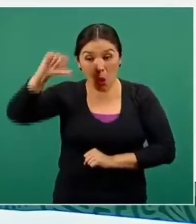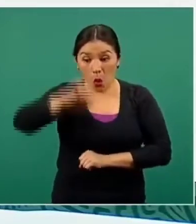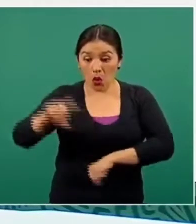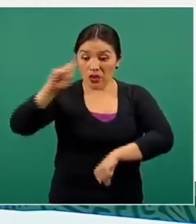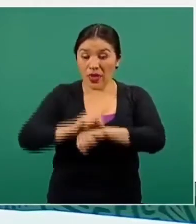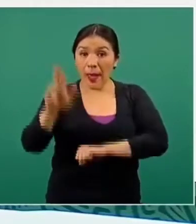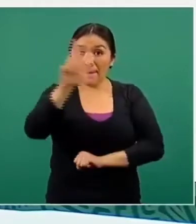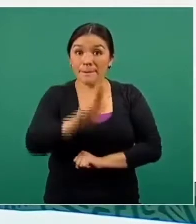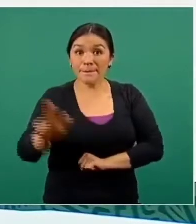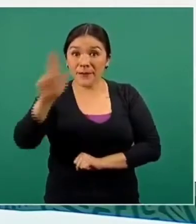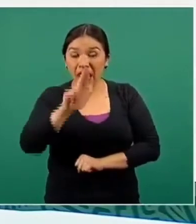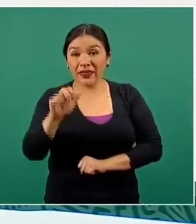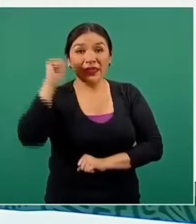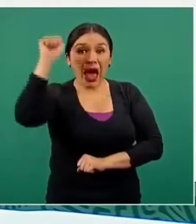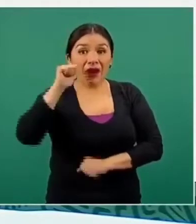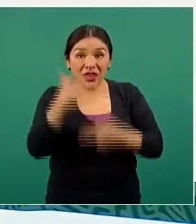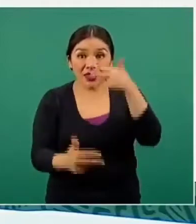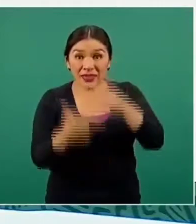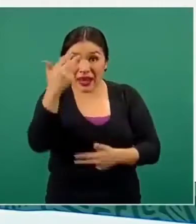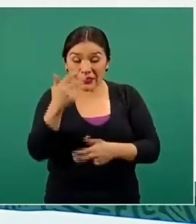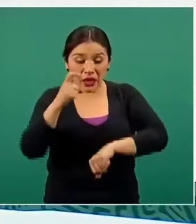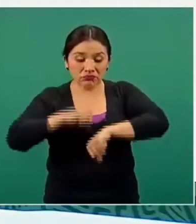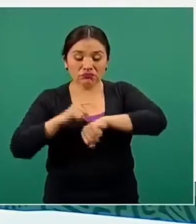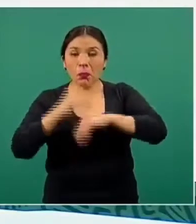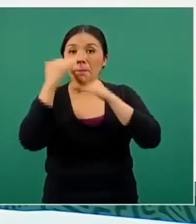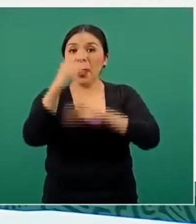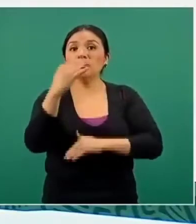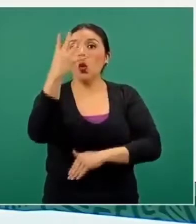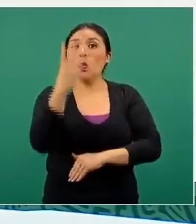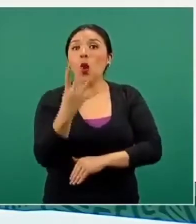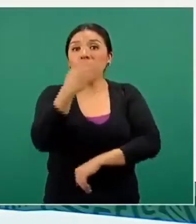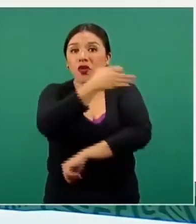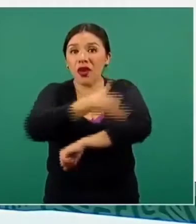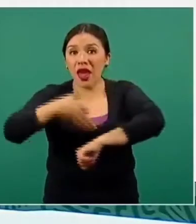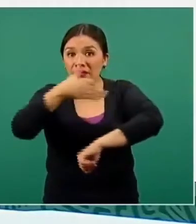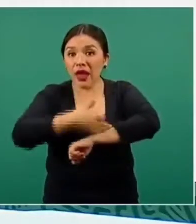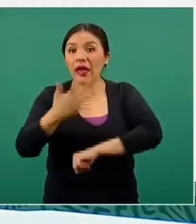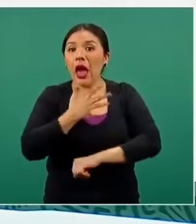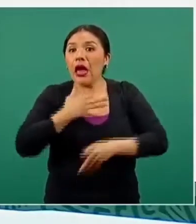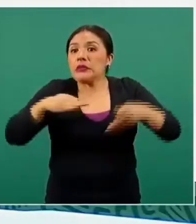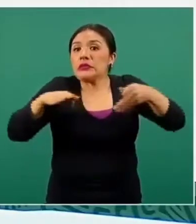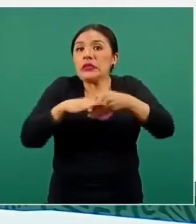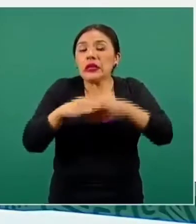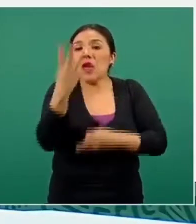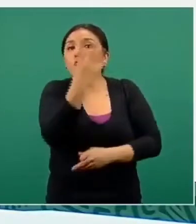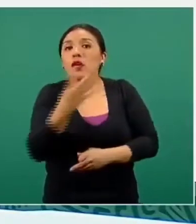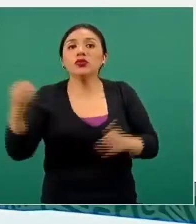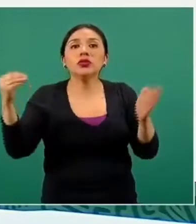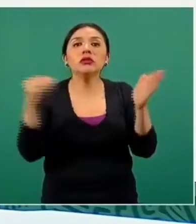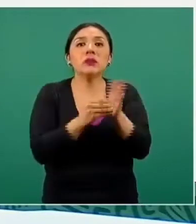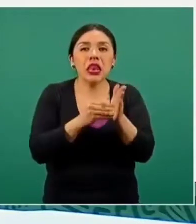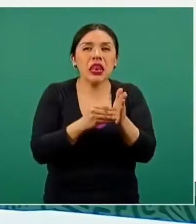martes 13 de abril de 2021, hasta las 4 de la tarde. Son casi 400,000,